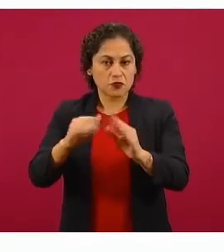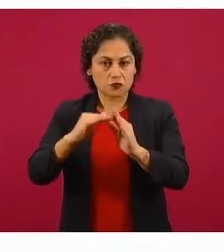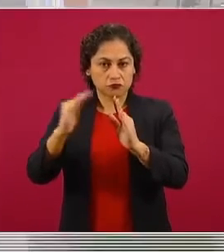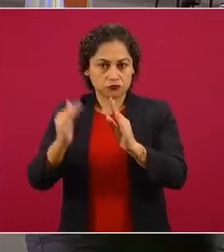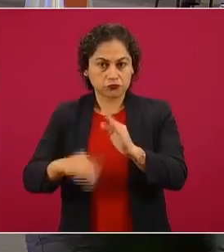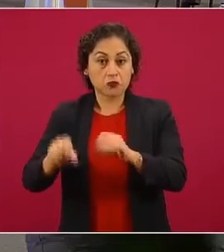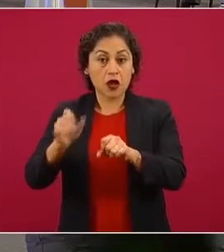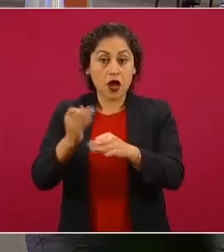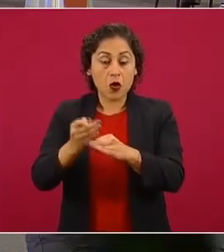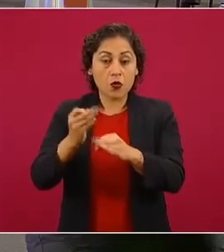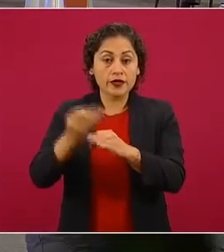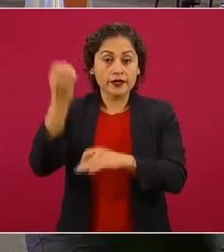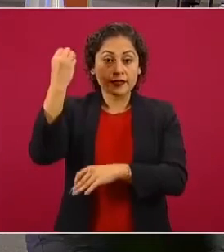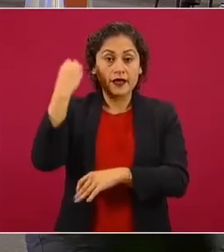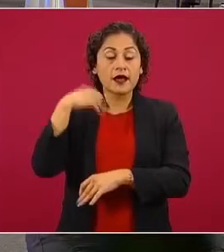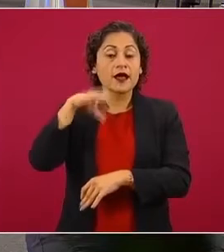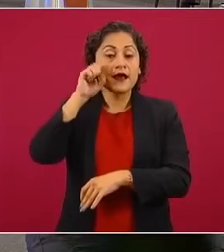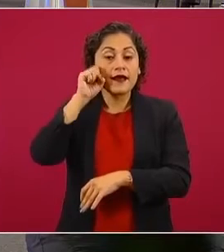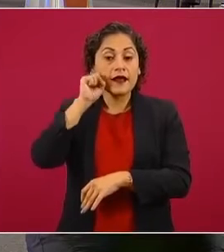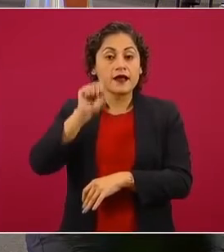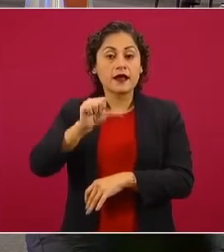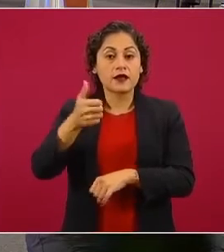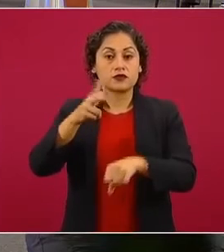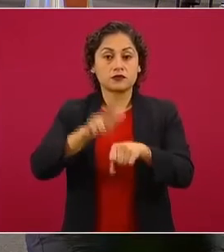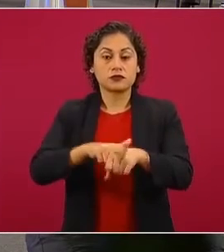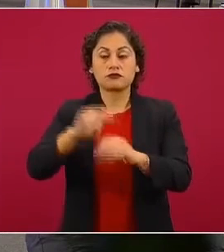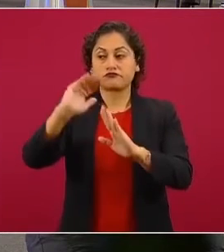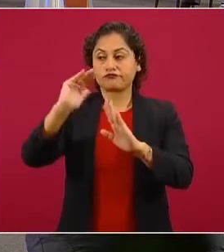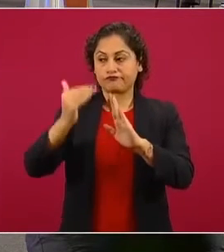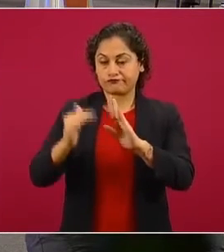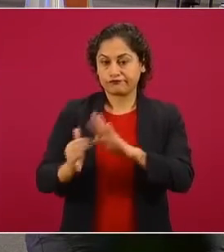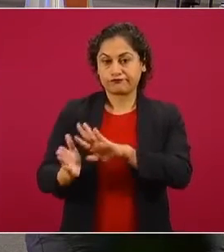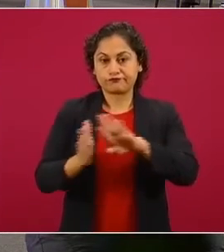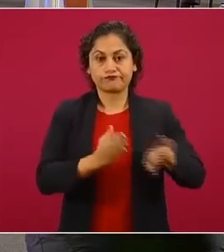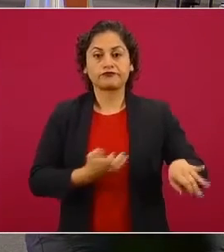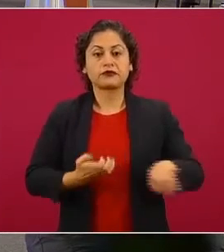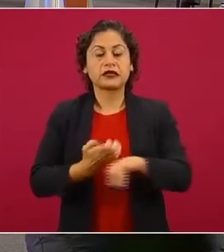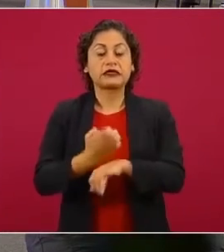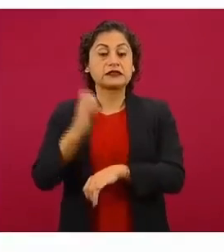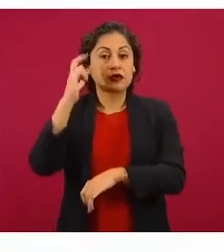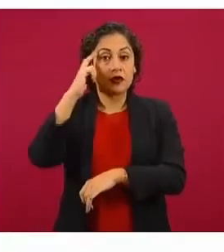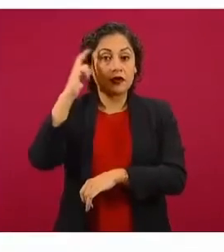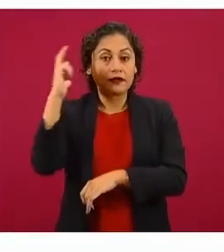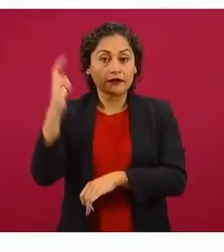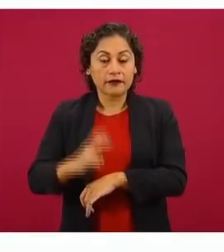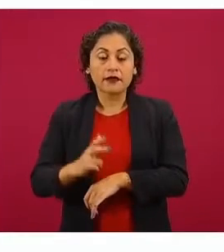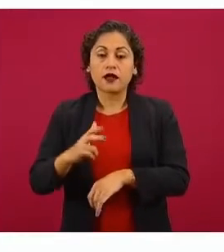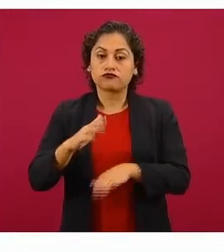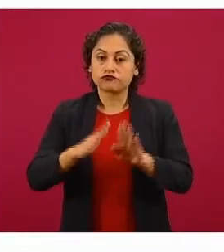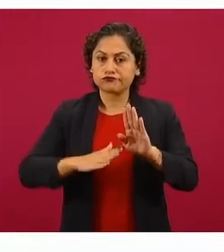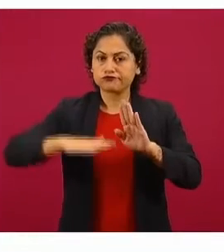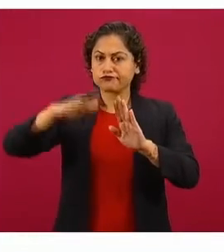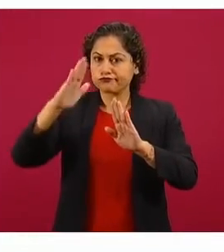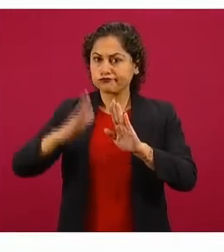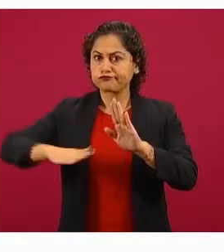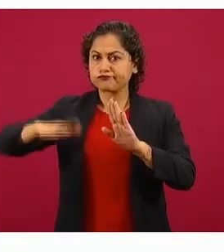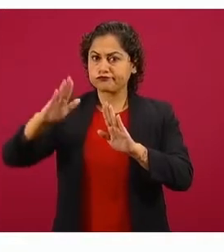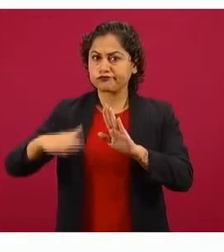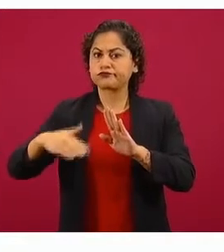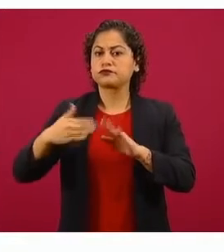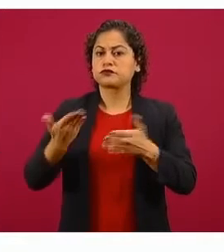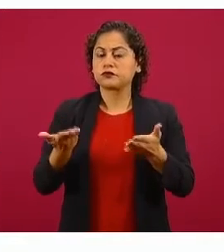las hospitalizaciones van en descenso. La siguiente. En el estado de Hidalgo, muy importantes variaciones ocurrieron